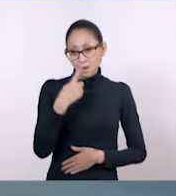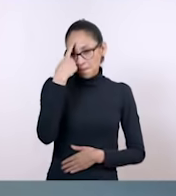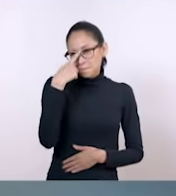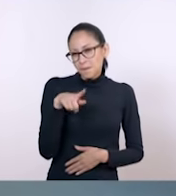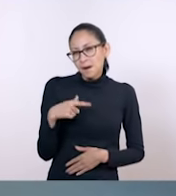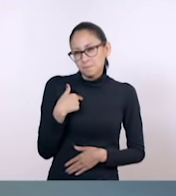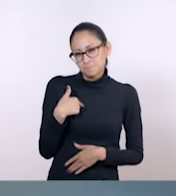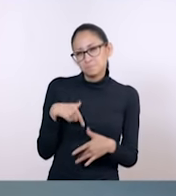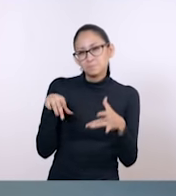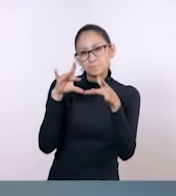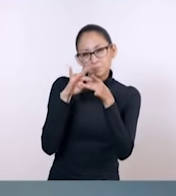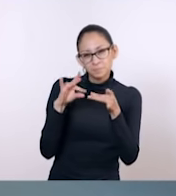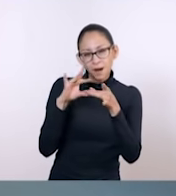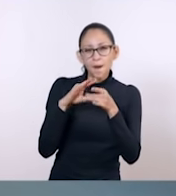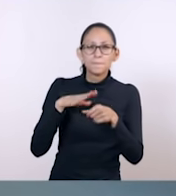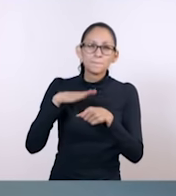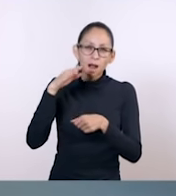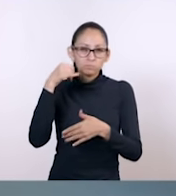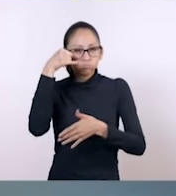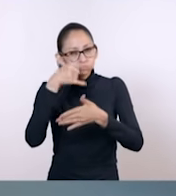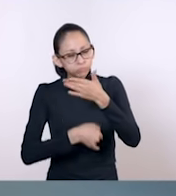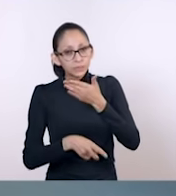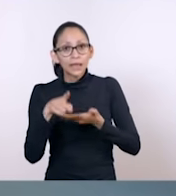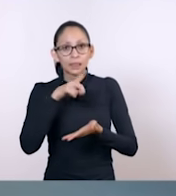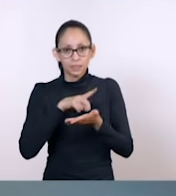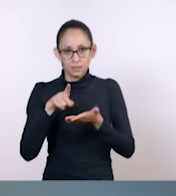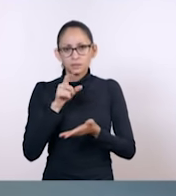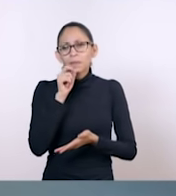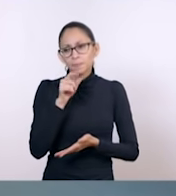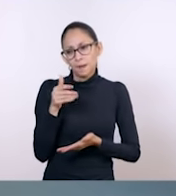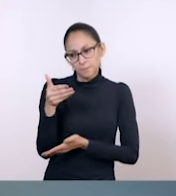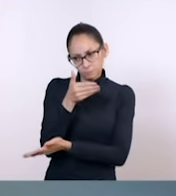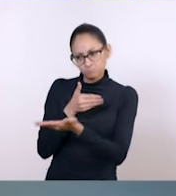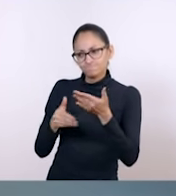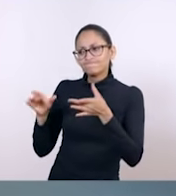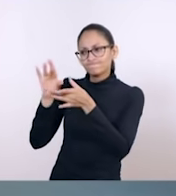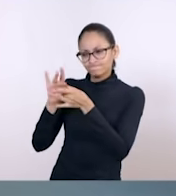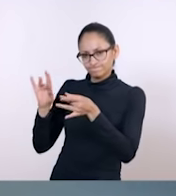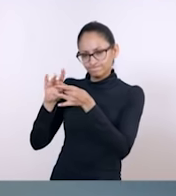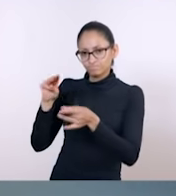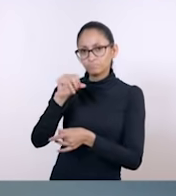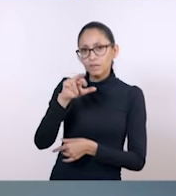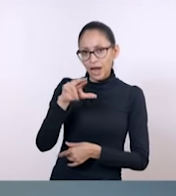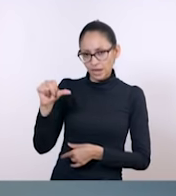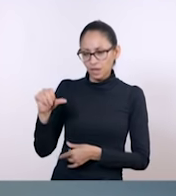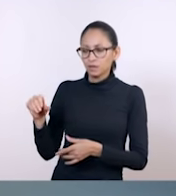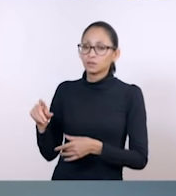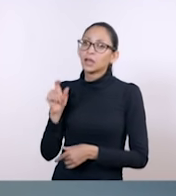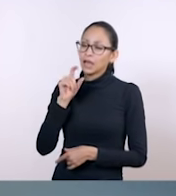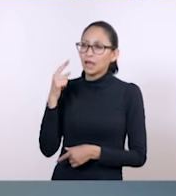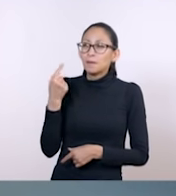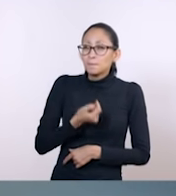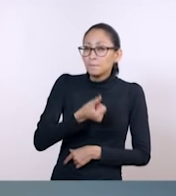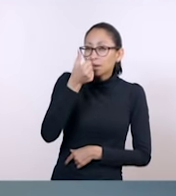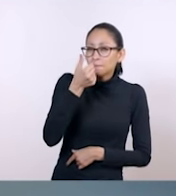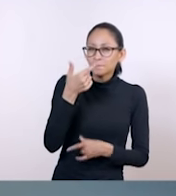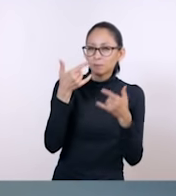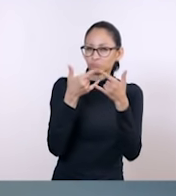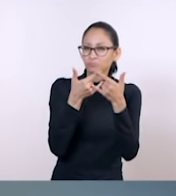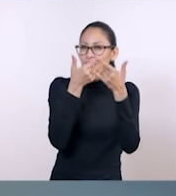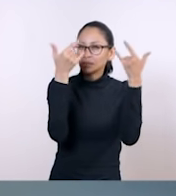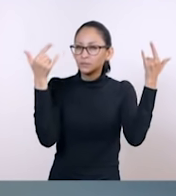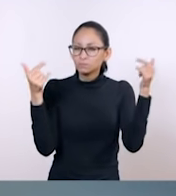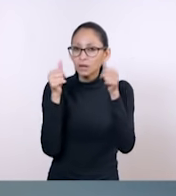para saber un poco más de nuestros derechos y que los puedes compartir también con María, vamos a escuchar la historia del hombre